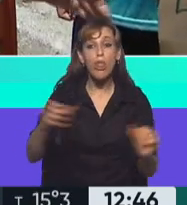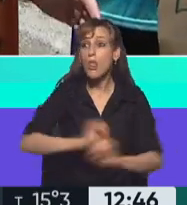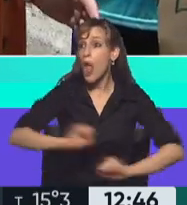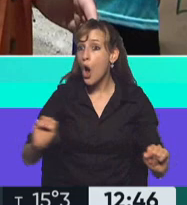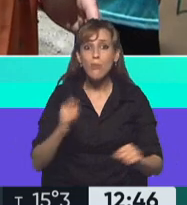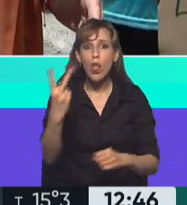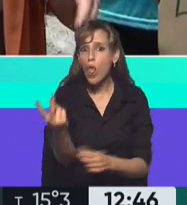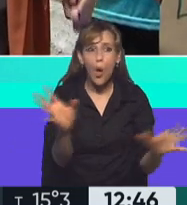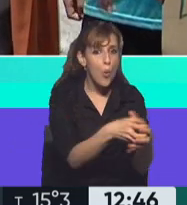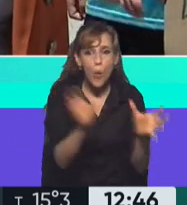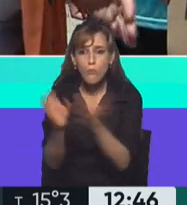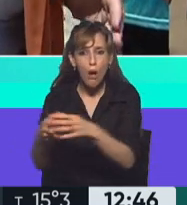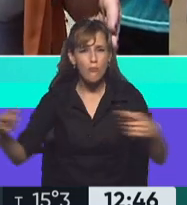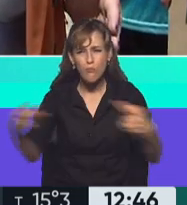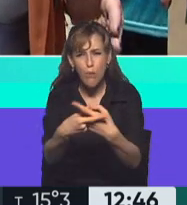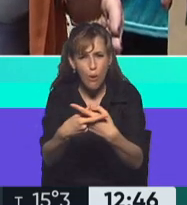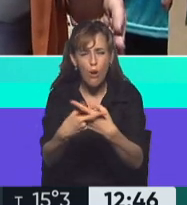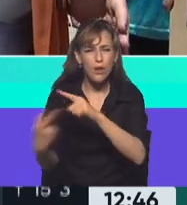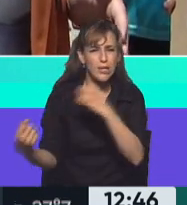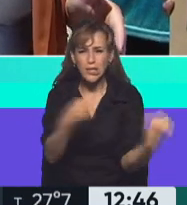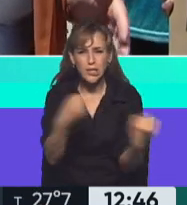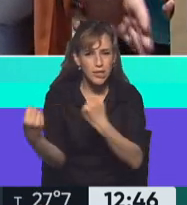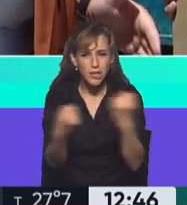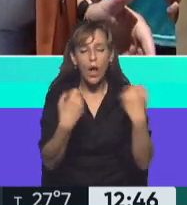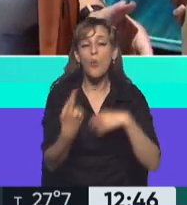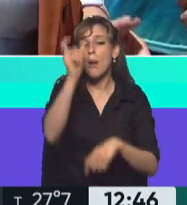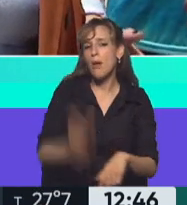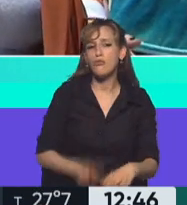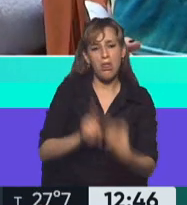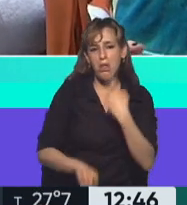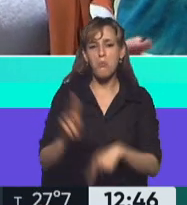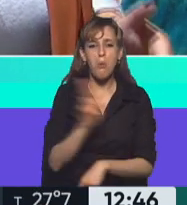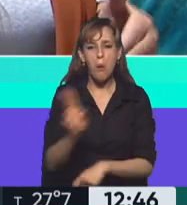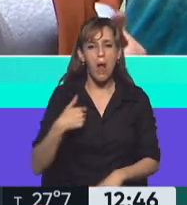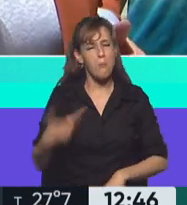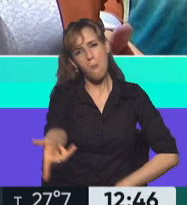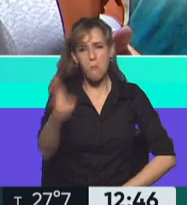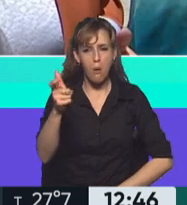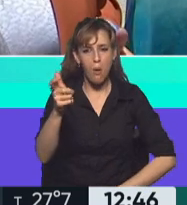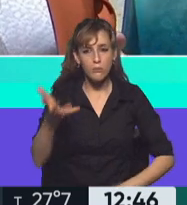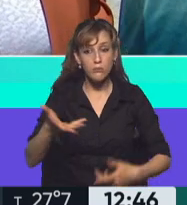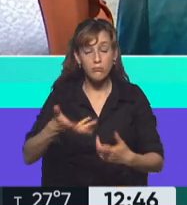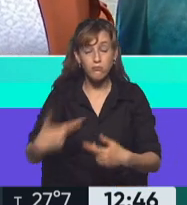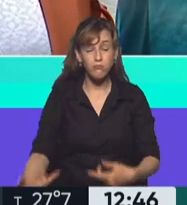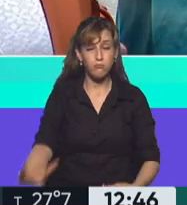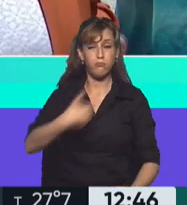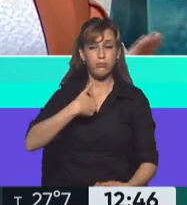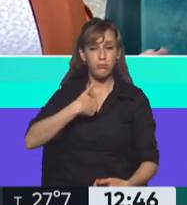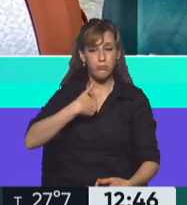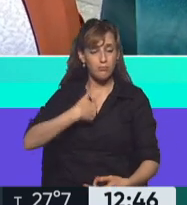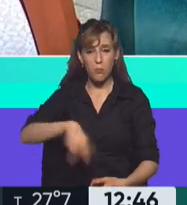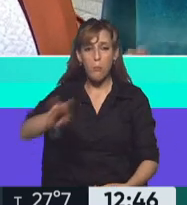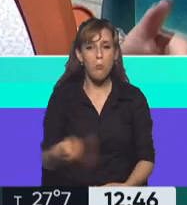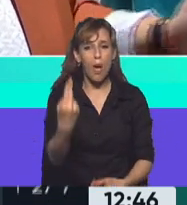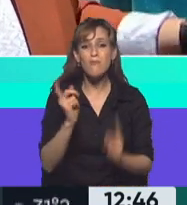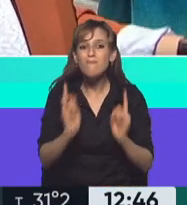entre dos bandos por una mujer, supuestamente. Una persona dispara, ese disparo da en el pecho de este chiquito que muere